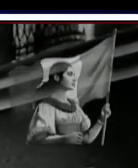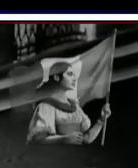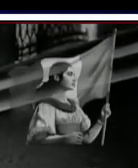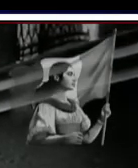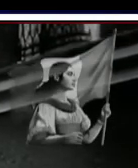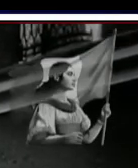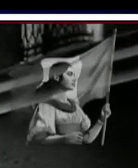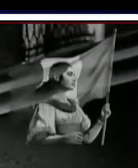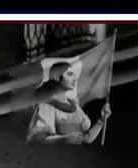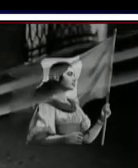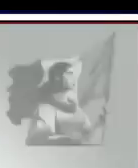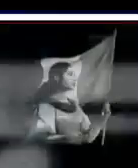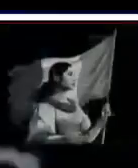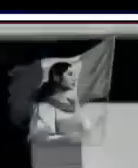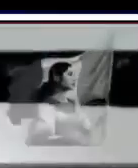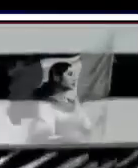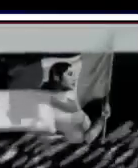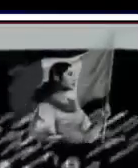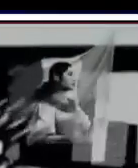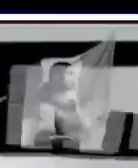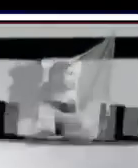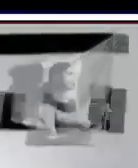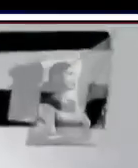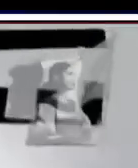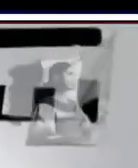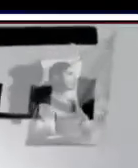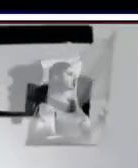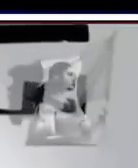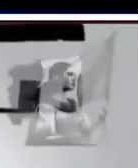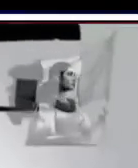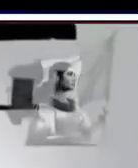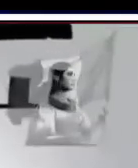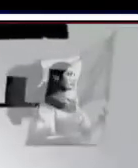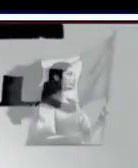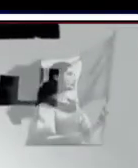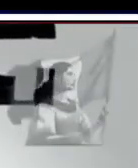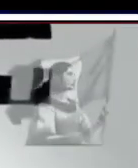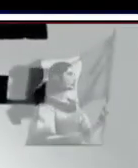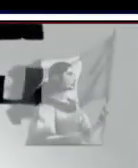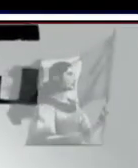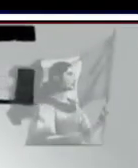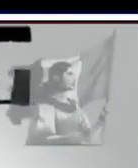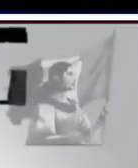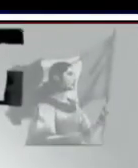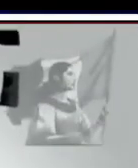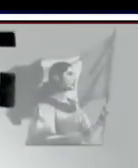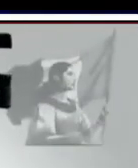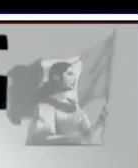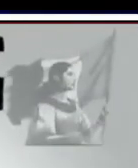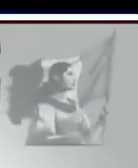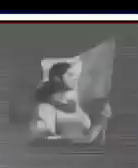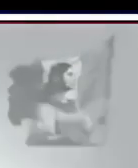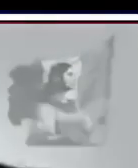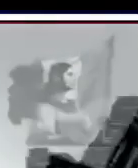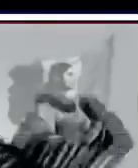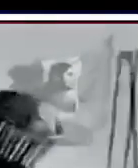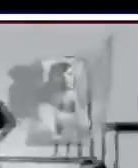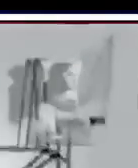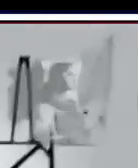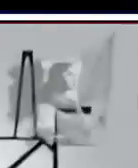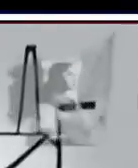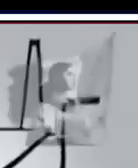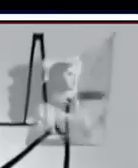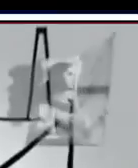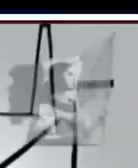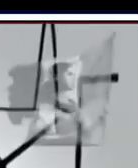régimen porfirista asesina a 18 trabajadores. Los que logran escapar son perseguidos y ejecutados de manera sumaria.